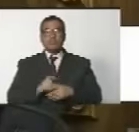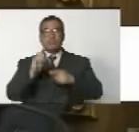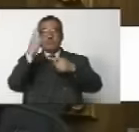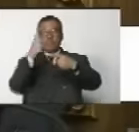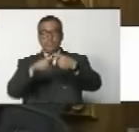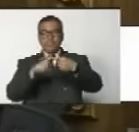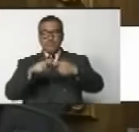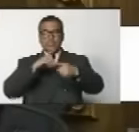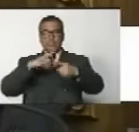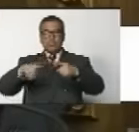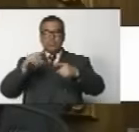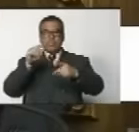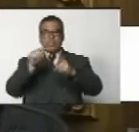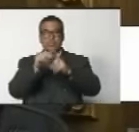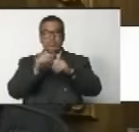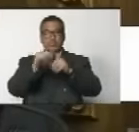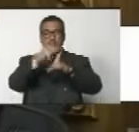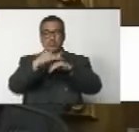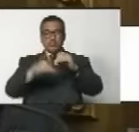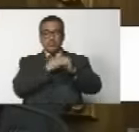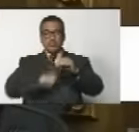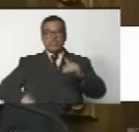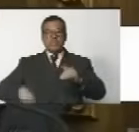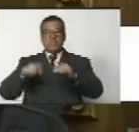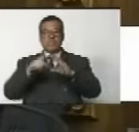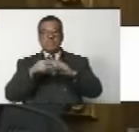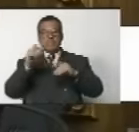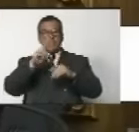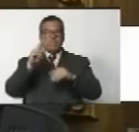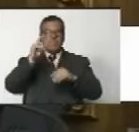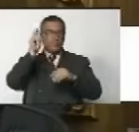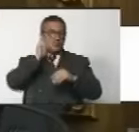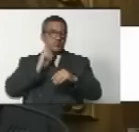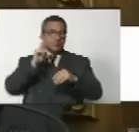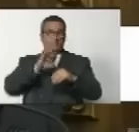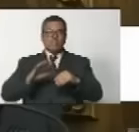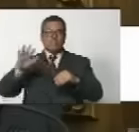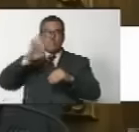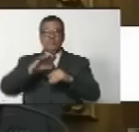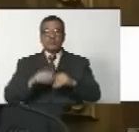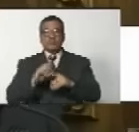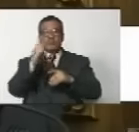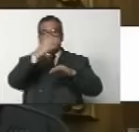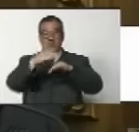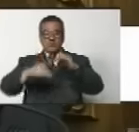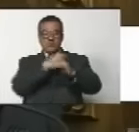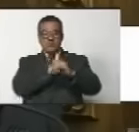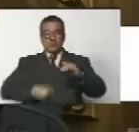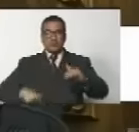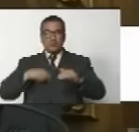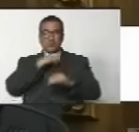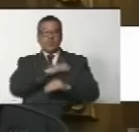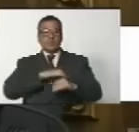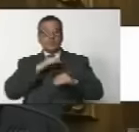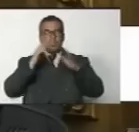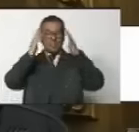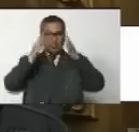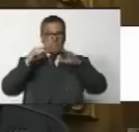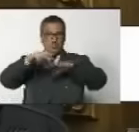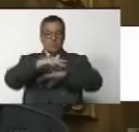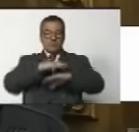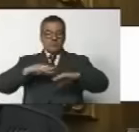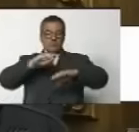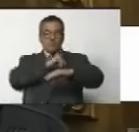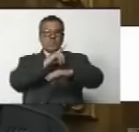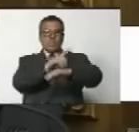Primero, derecho de palabra de la vicepresidenta ejecutiva de la República Bolivariana de Venezuela, primera vicepresidenta del Consejo de Ministros y